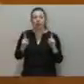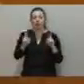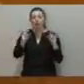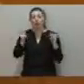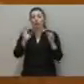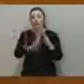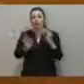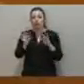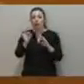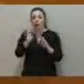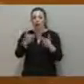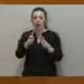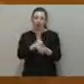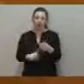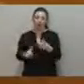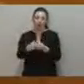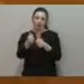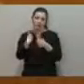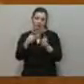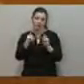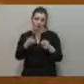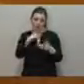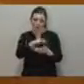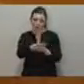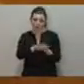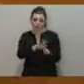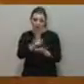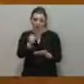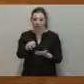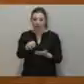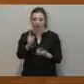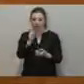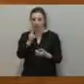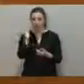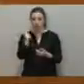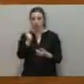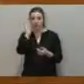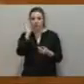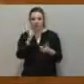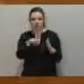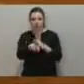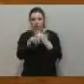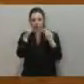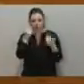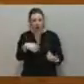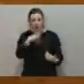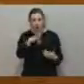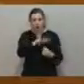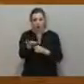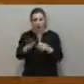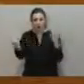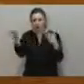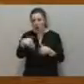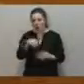sectores prioritarios, como es el caso. También vemos mermados nuestros recursos humanos ante la falta de cobertura de las